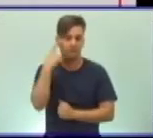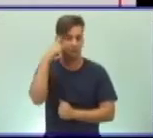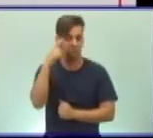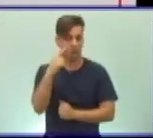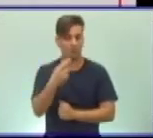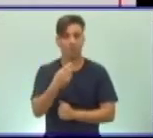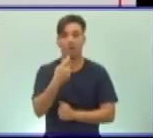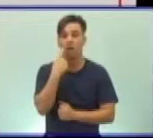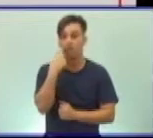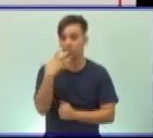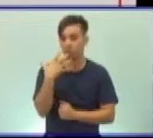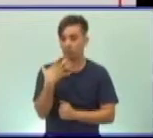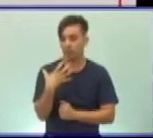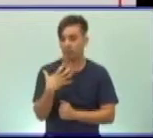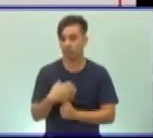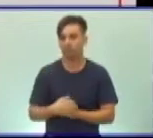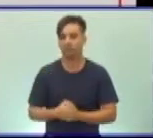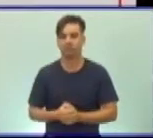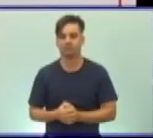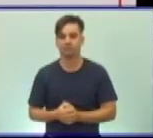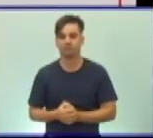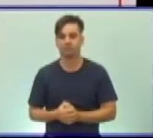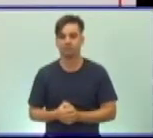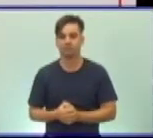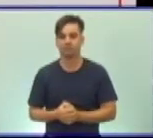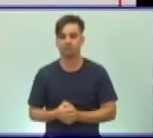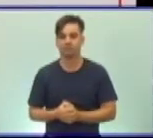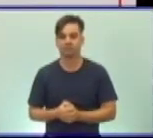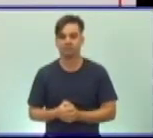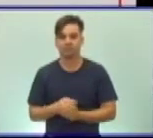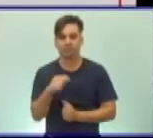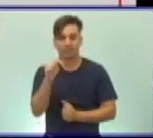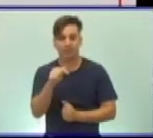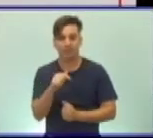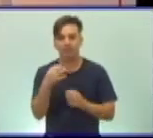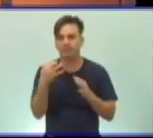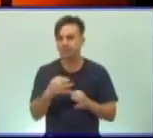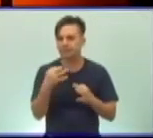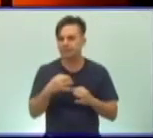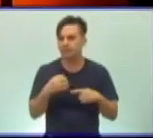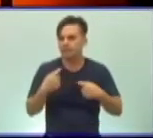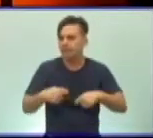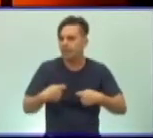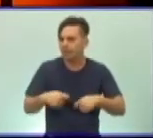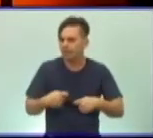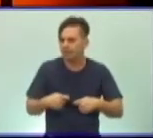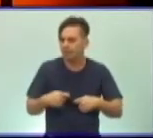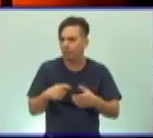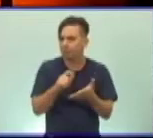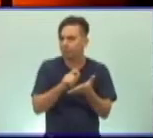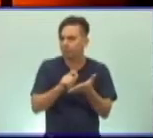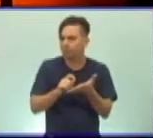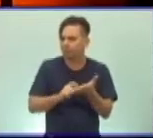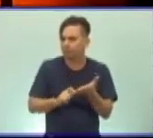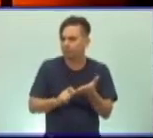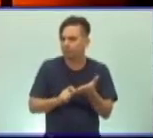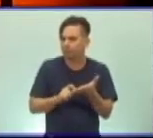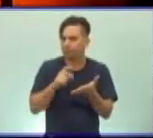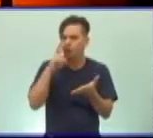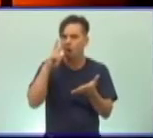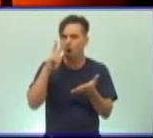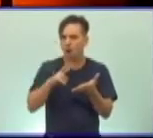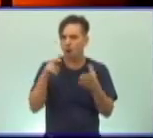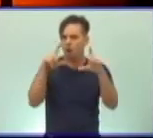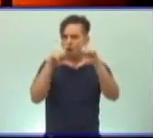importante? En los ejercicios geométricos debes siempre ir marcando en tu figura de